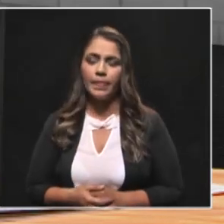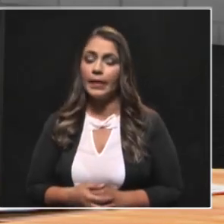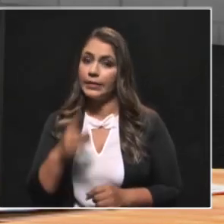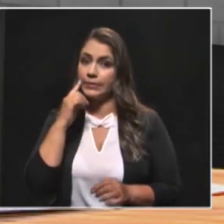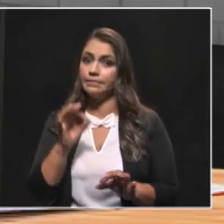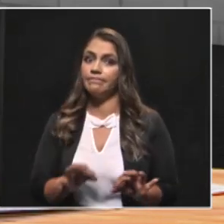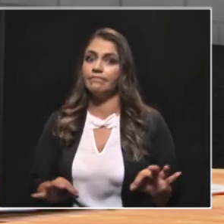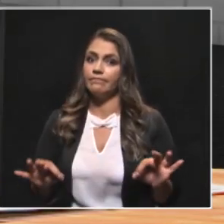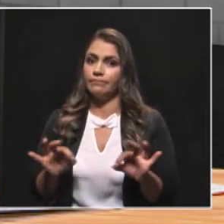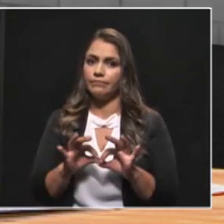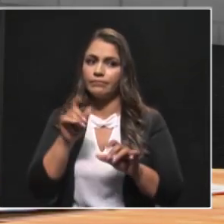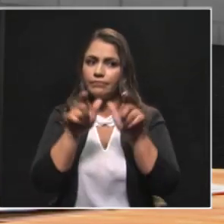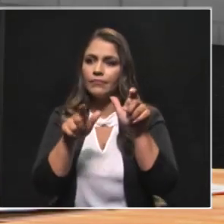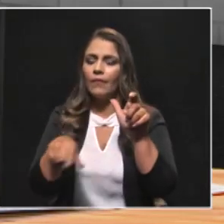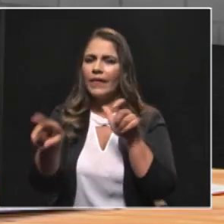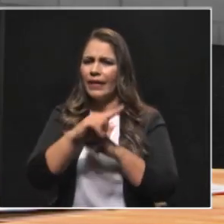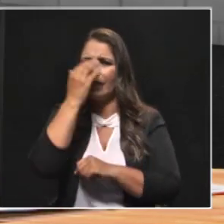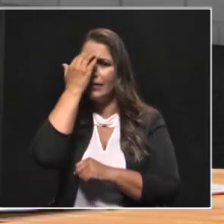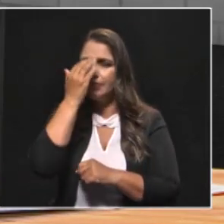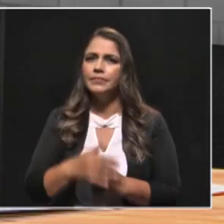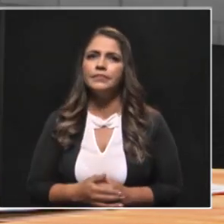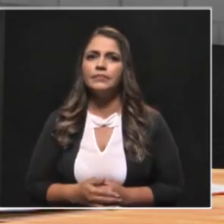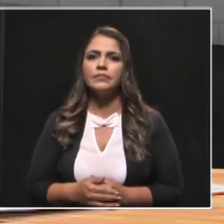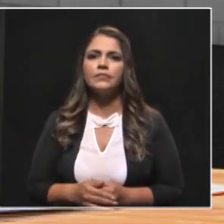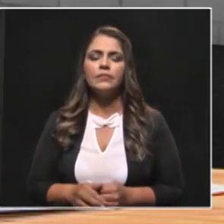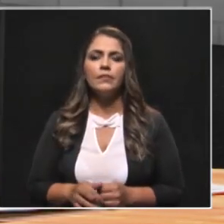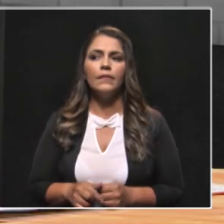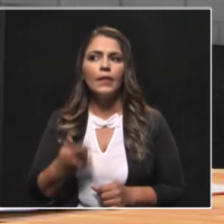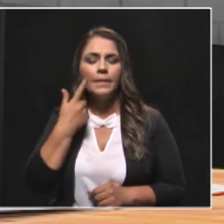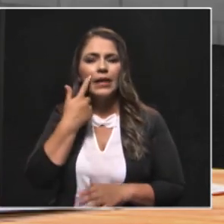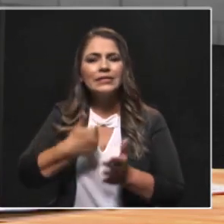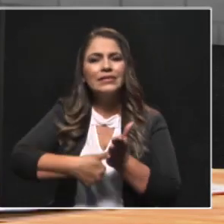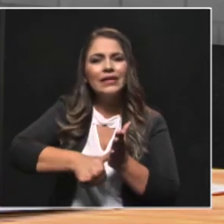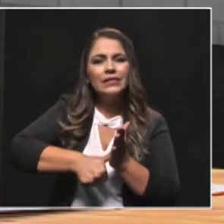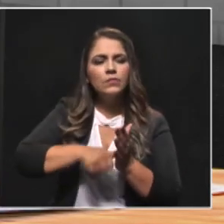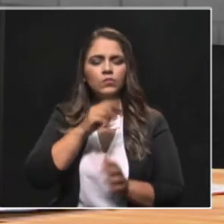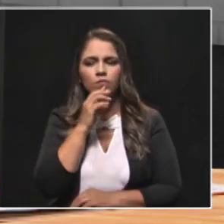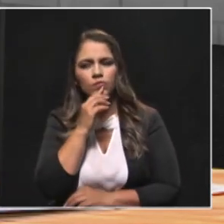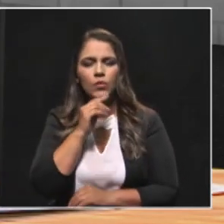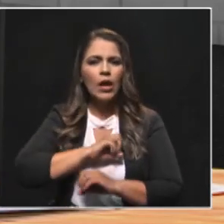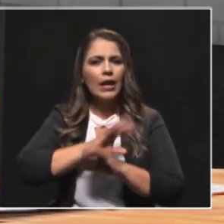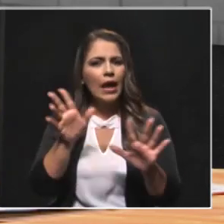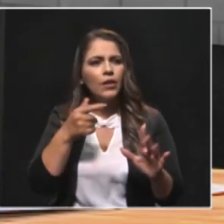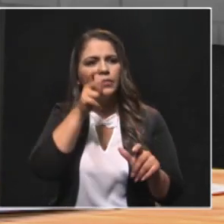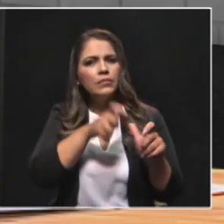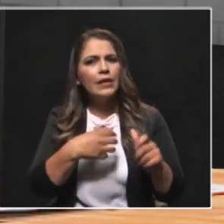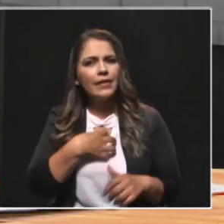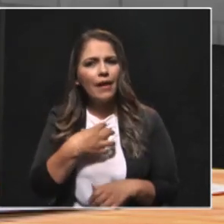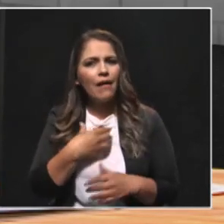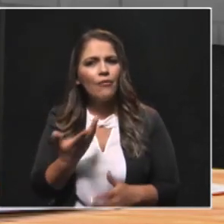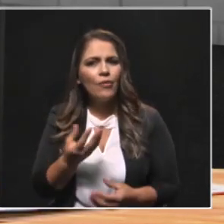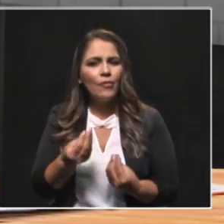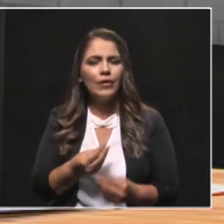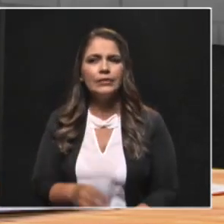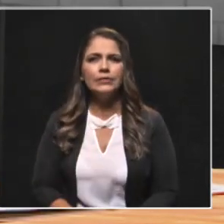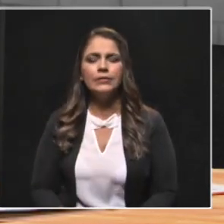muy importante que la gente se acerque y sobre todo que la registraduría presente claridades sobre cómo hacer una reclamación.